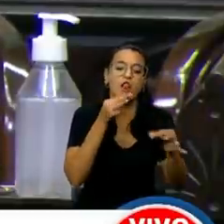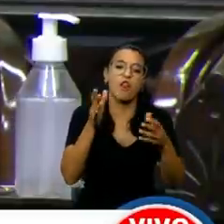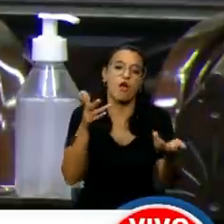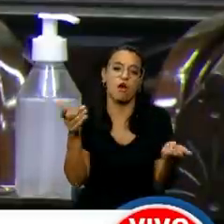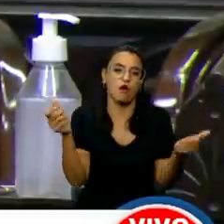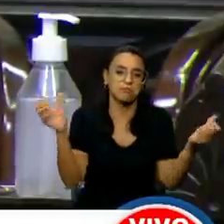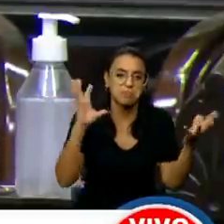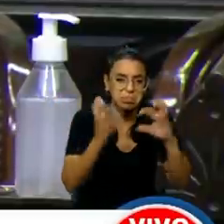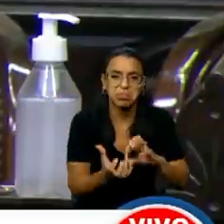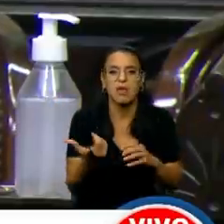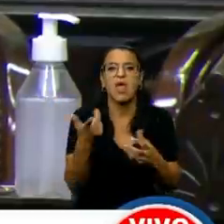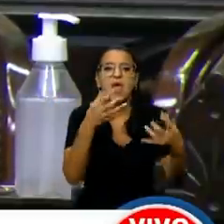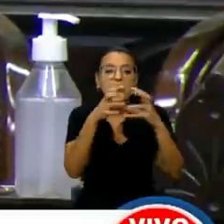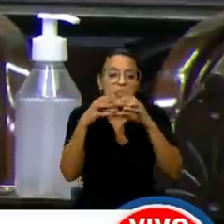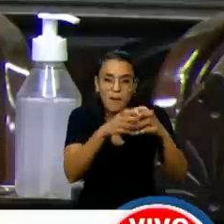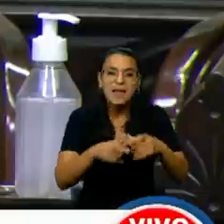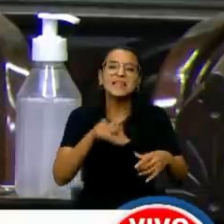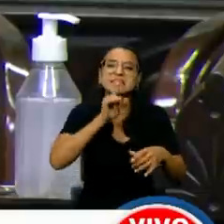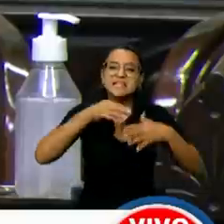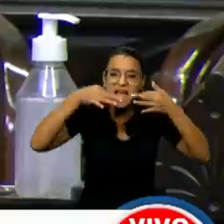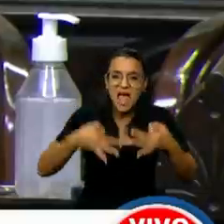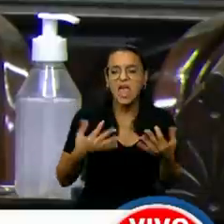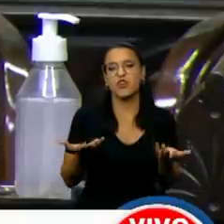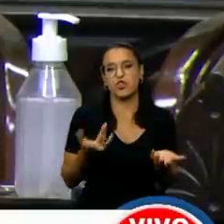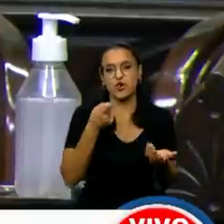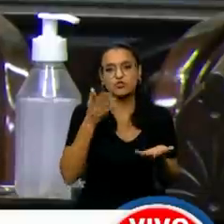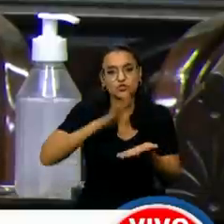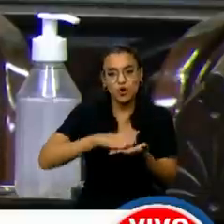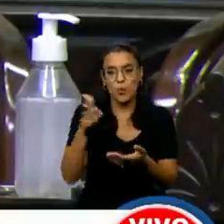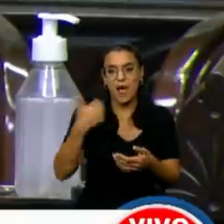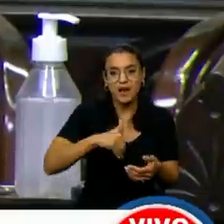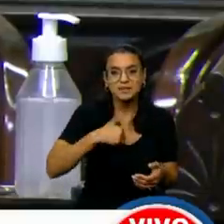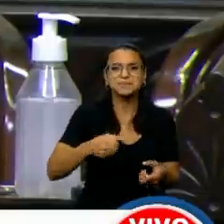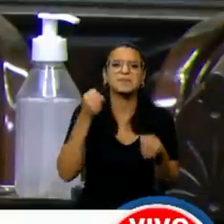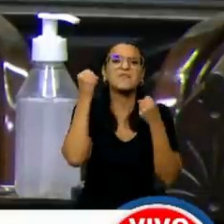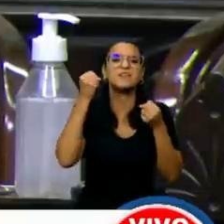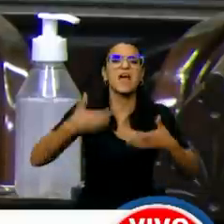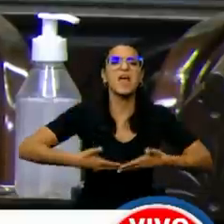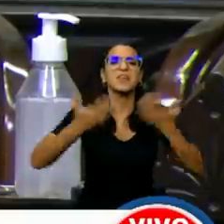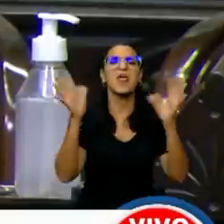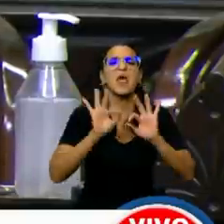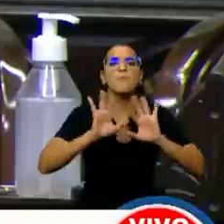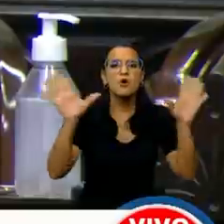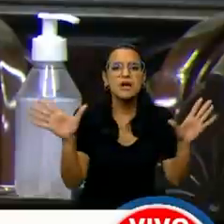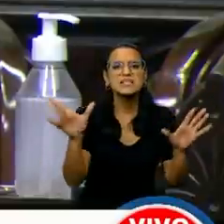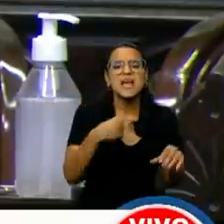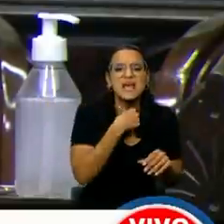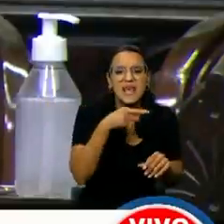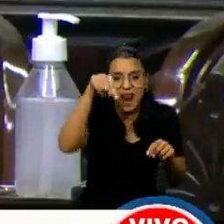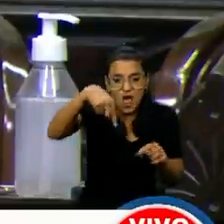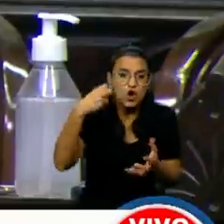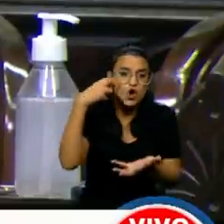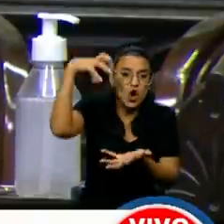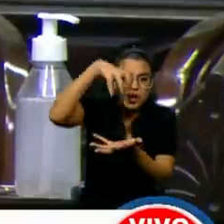toda posibilidad de un debate serio y real sobre la realidad de nuestro país festeja en el día de la democracia y pretenden que este